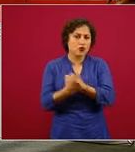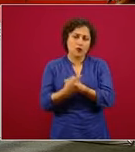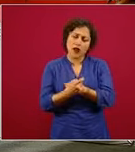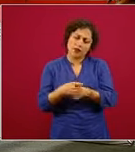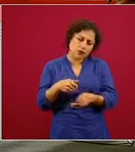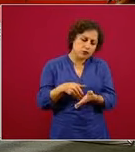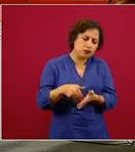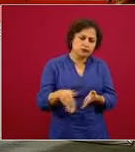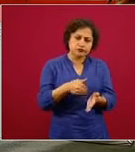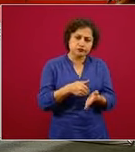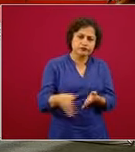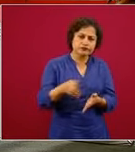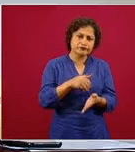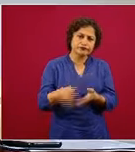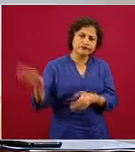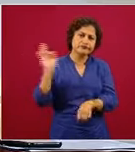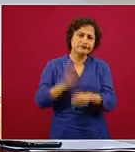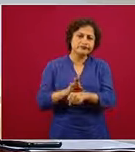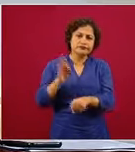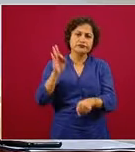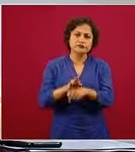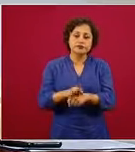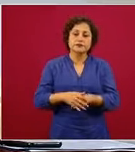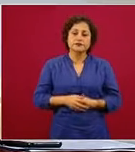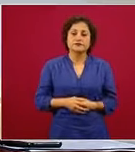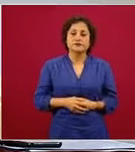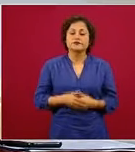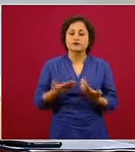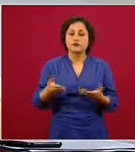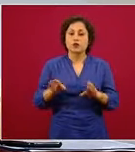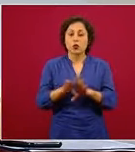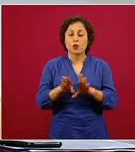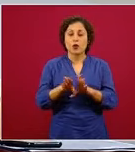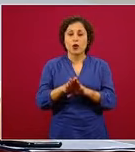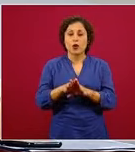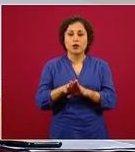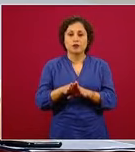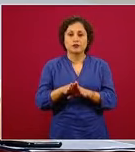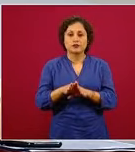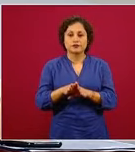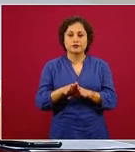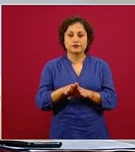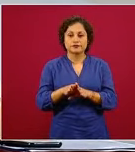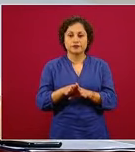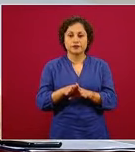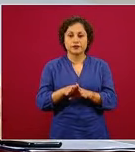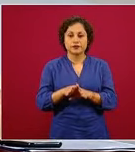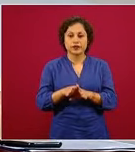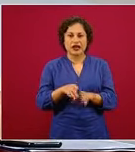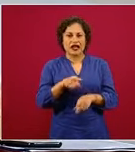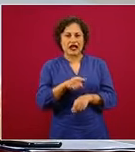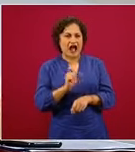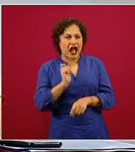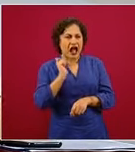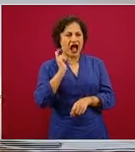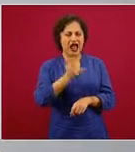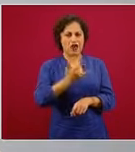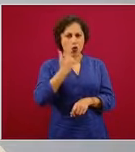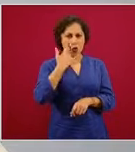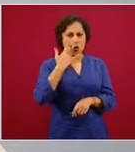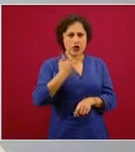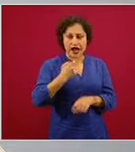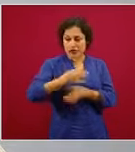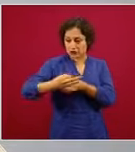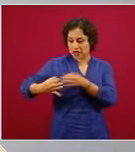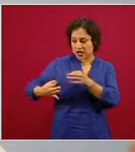de llamada y presenta a esos antígenos, a esas estructuras extrañas, a las células